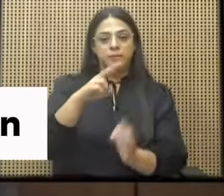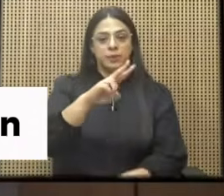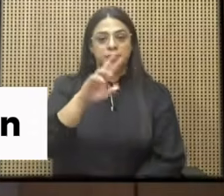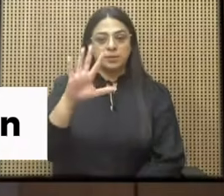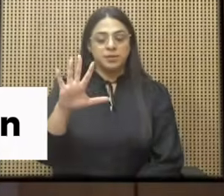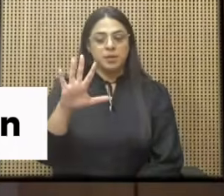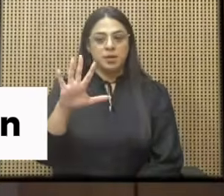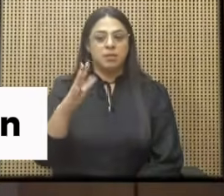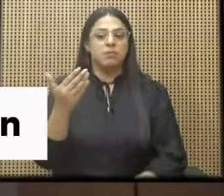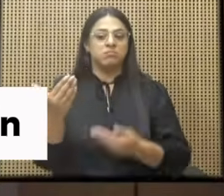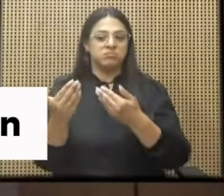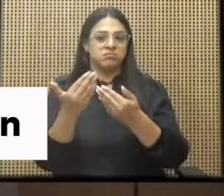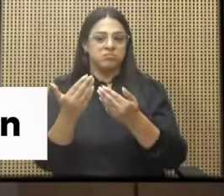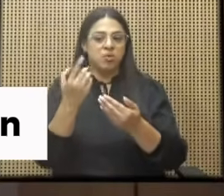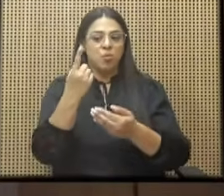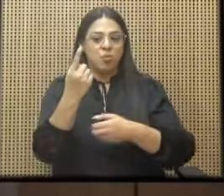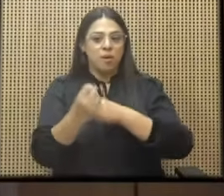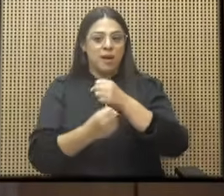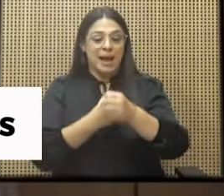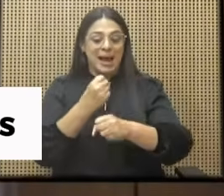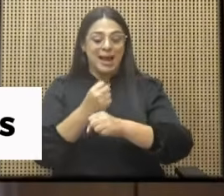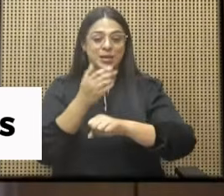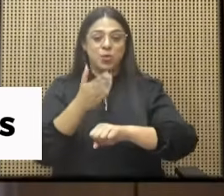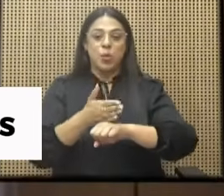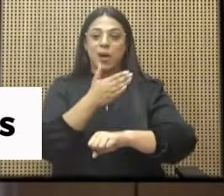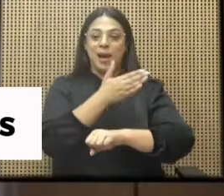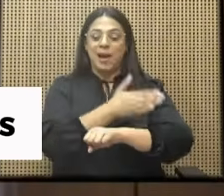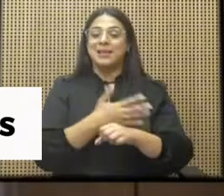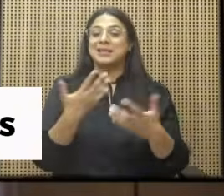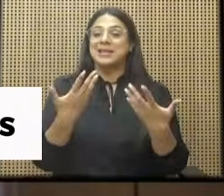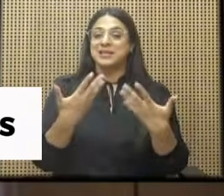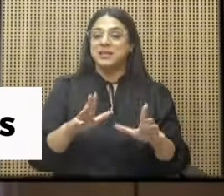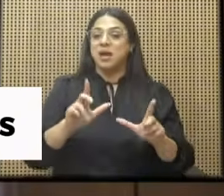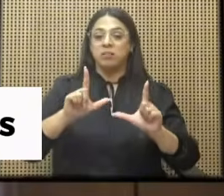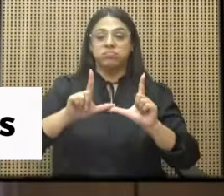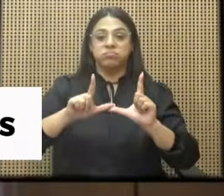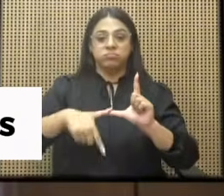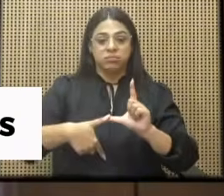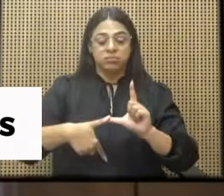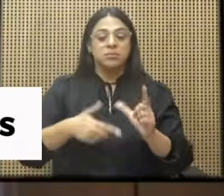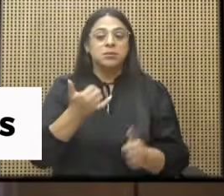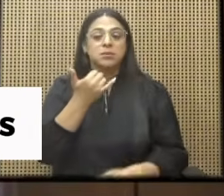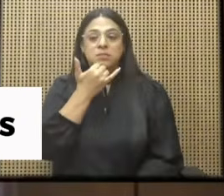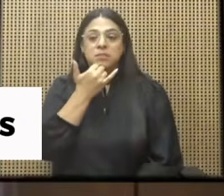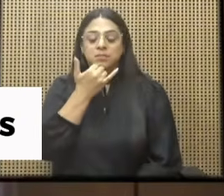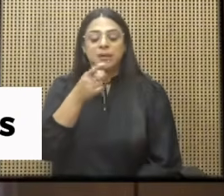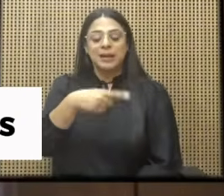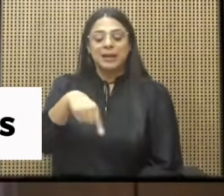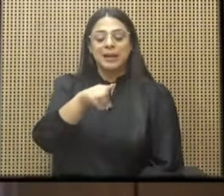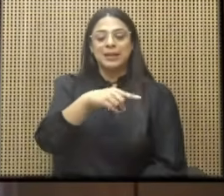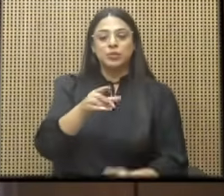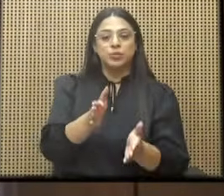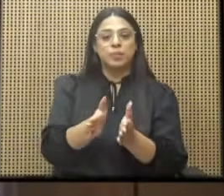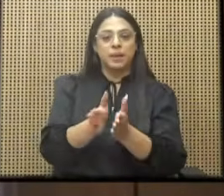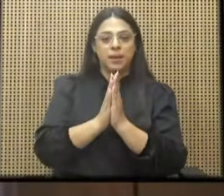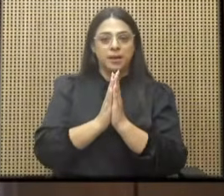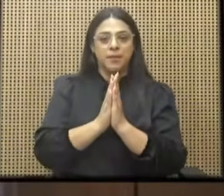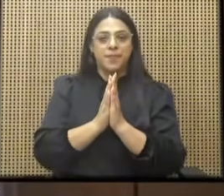casi un año antes de que vencieran, ¿qué fue lo que pasó? Le pidieron a